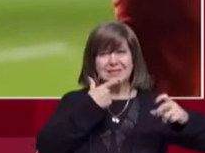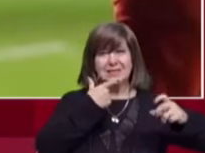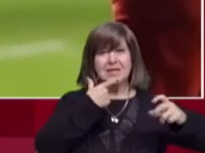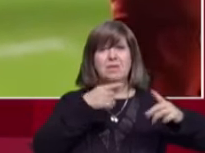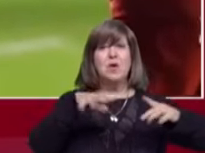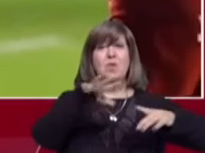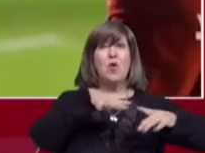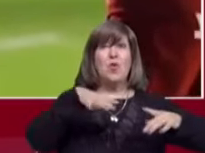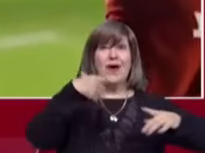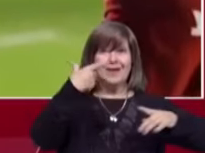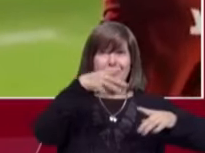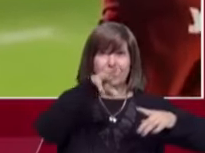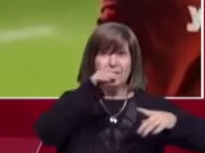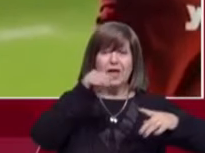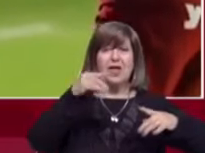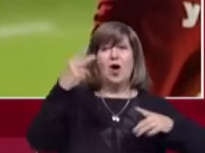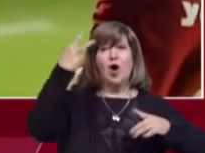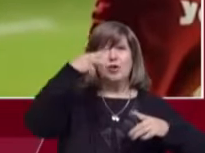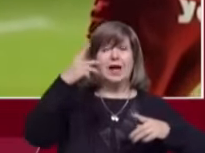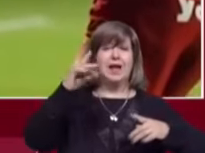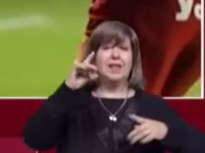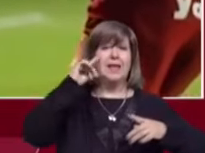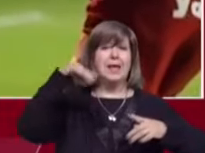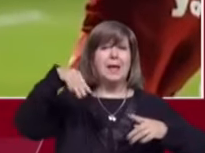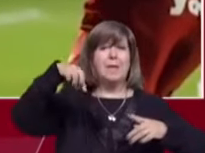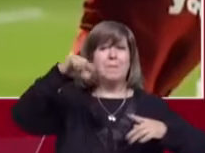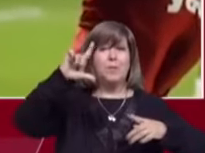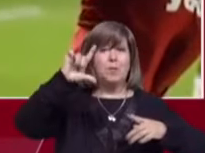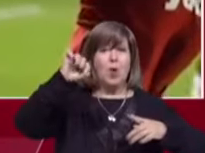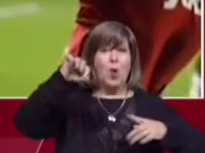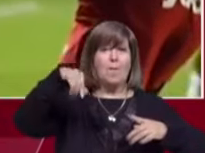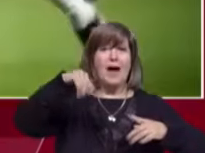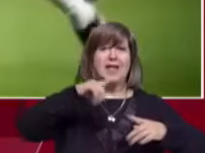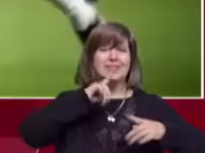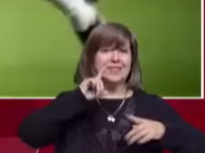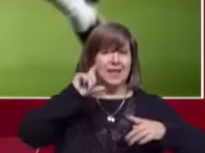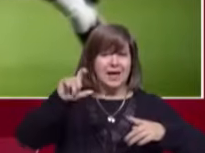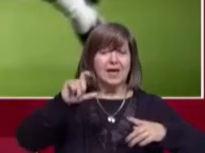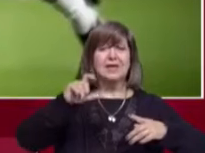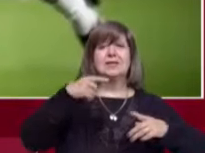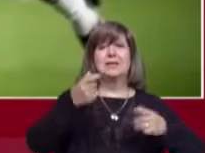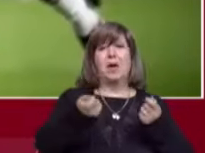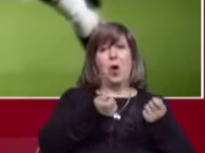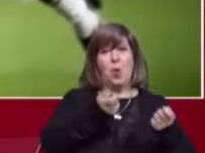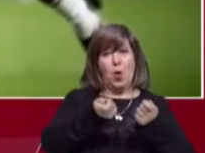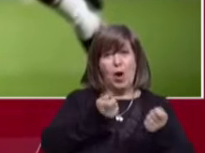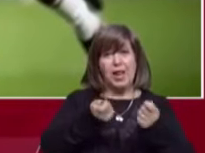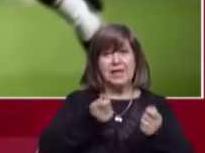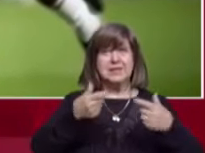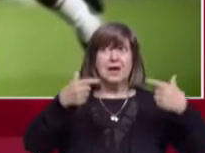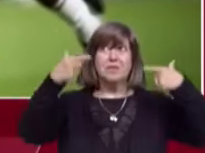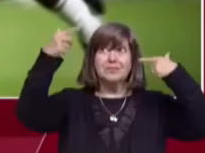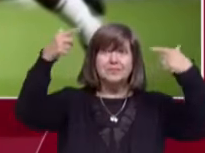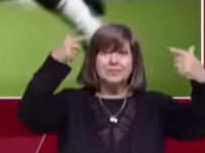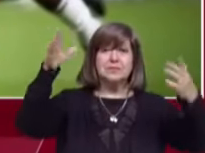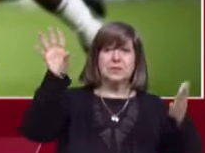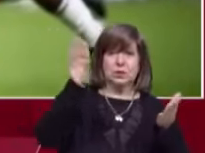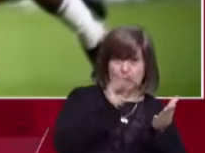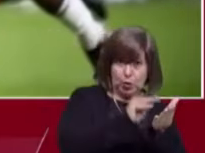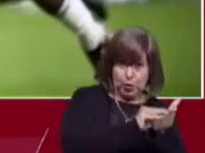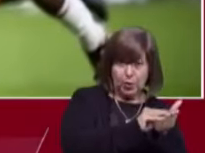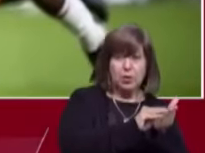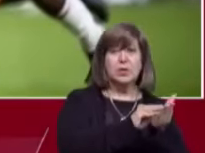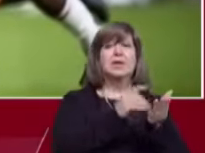wabi y el hotel diplomatic y la descarga de las conversaciones con su amiga como consecuencia analizarse el teléfono celular de esta por